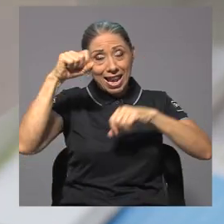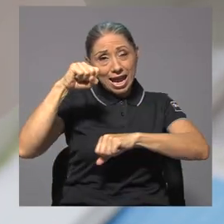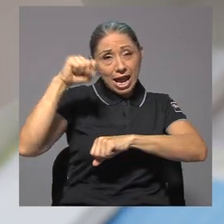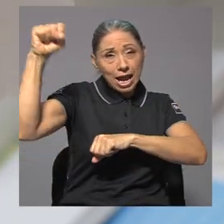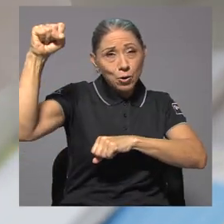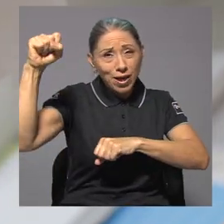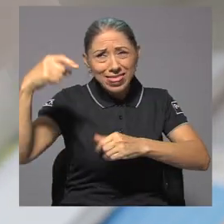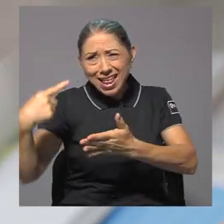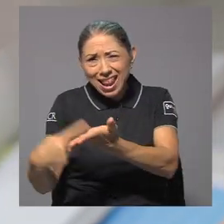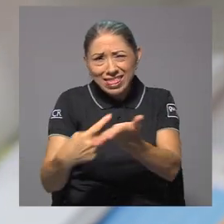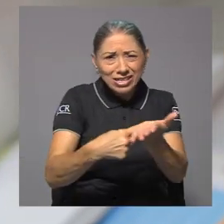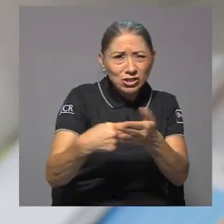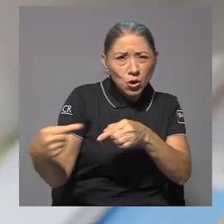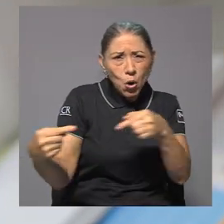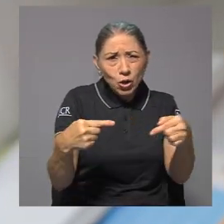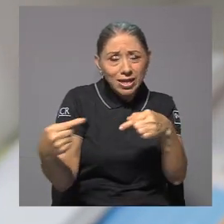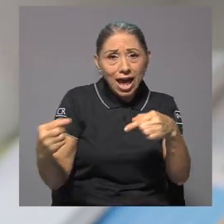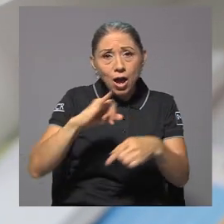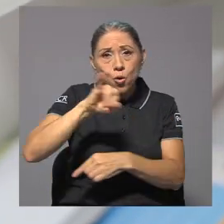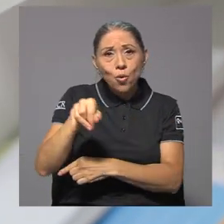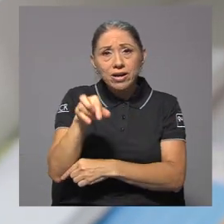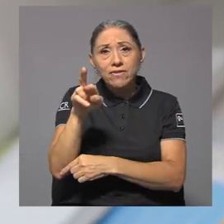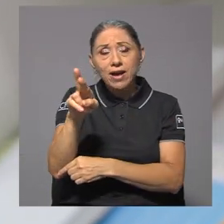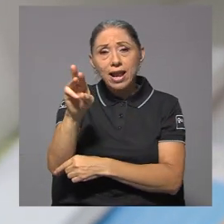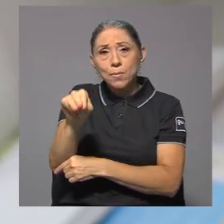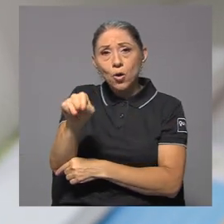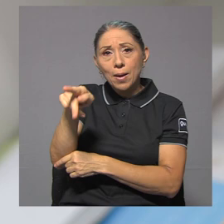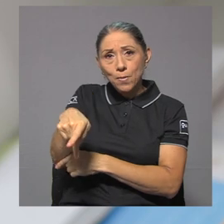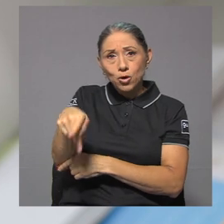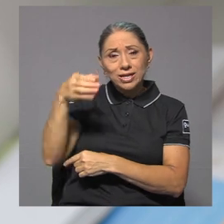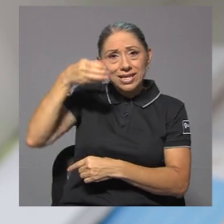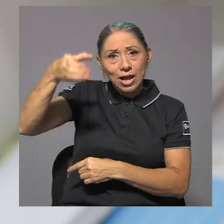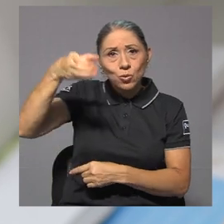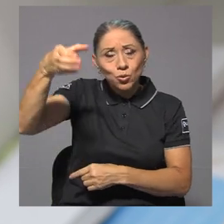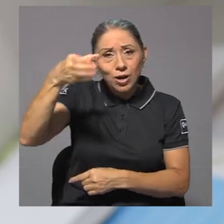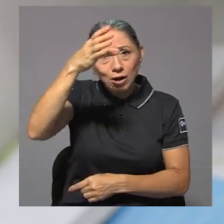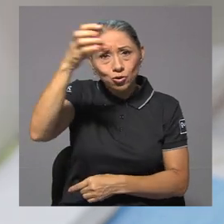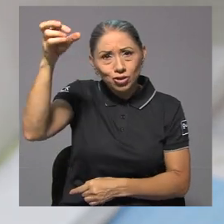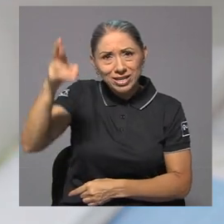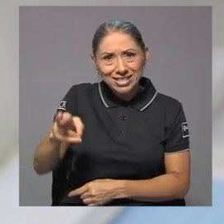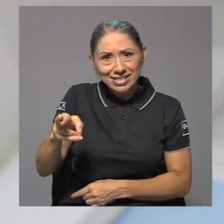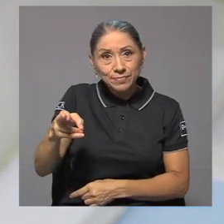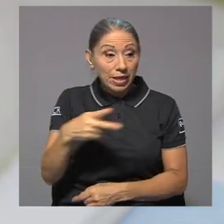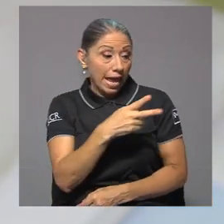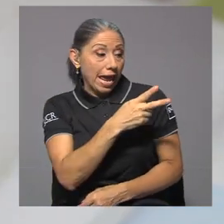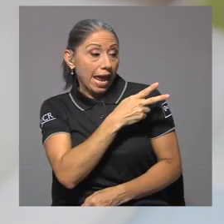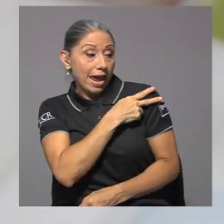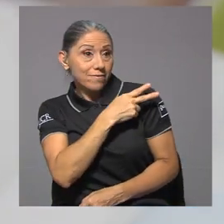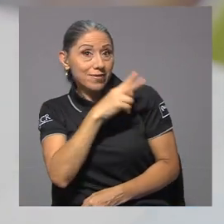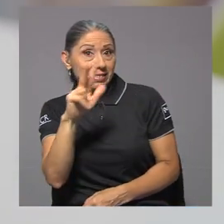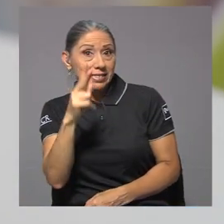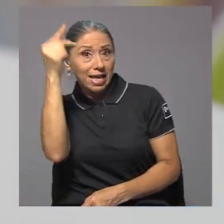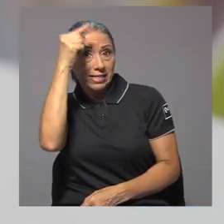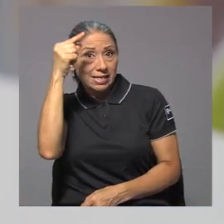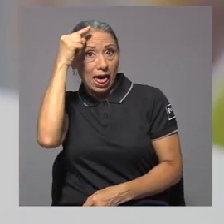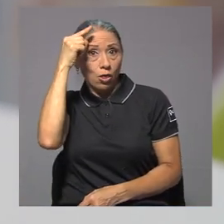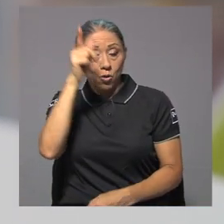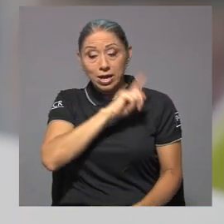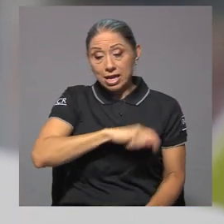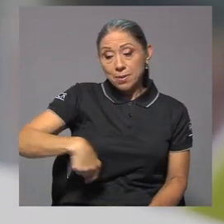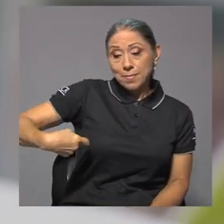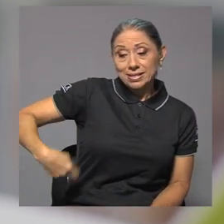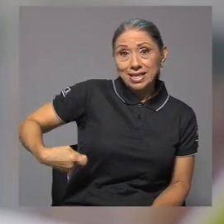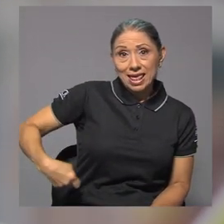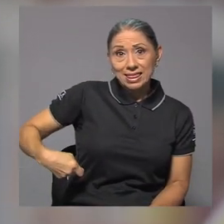discordia juan rafael mora porras y la cultura costarricense de los jefes de estado y presidentes de la república que han